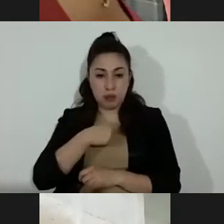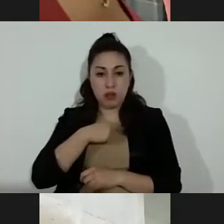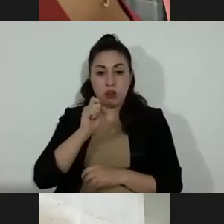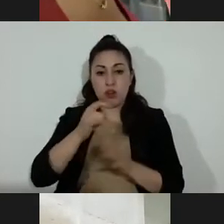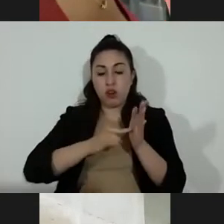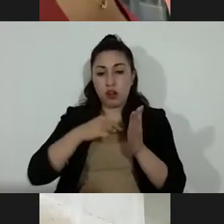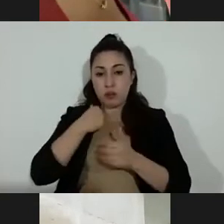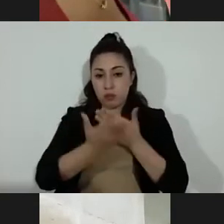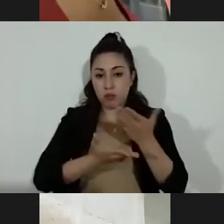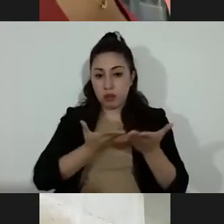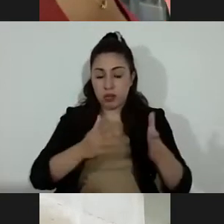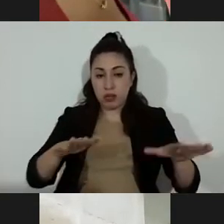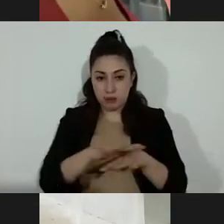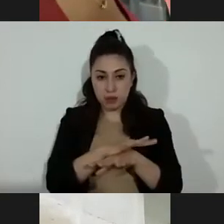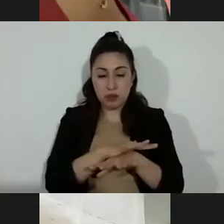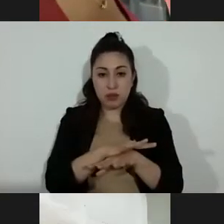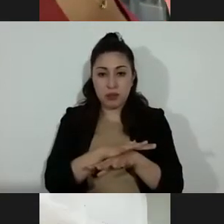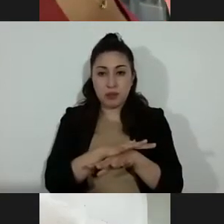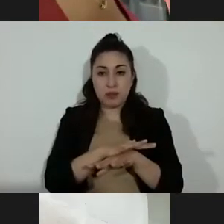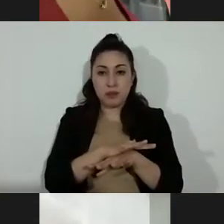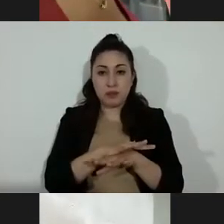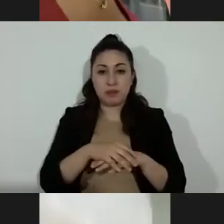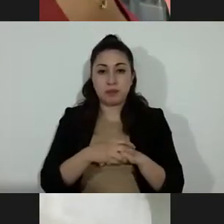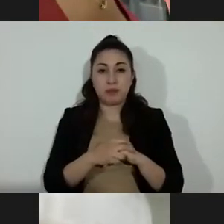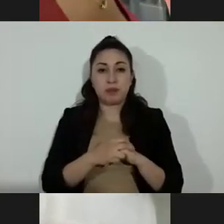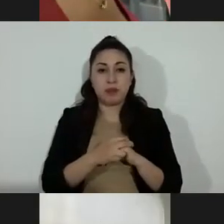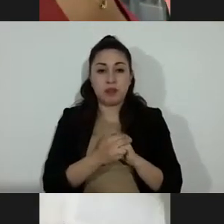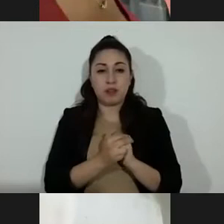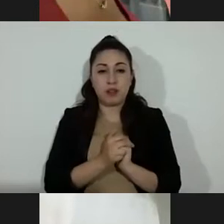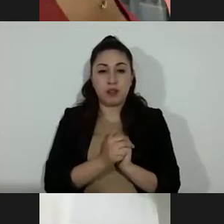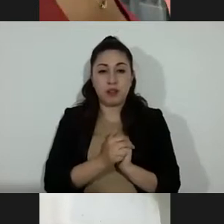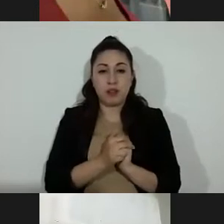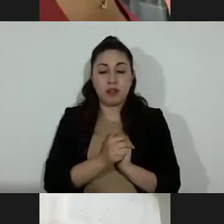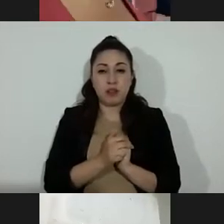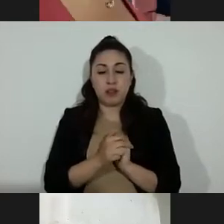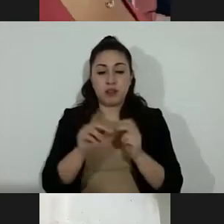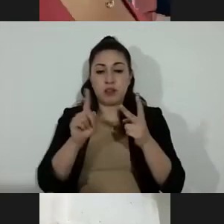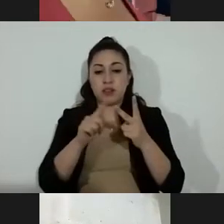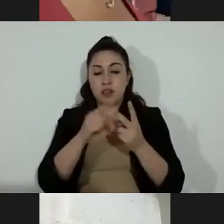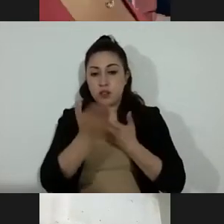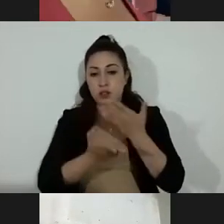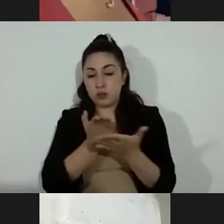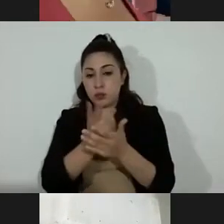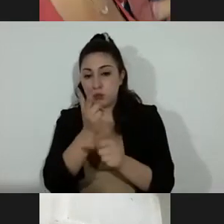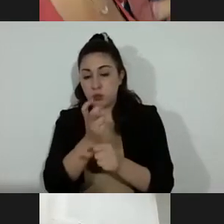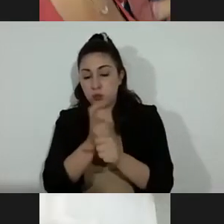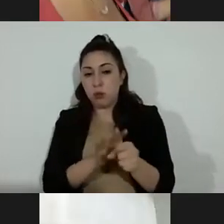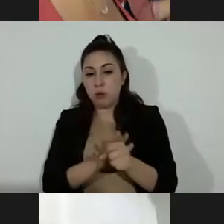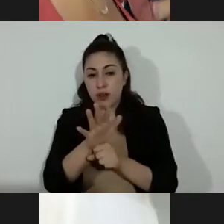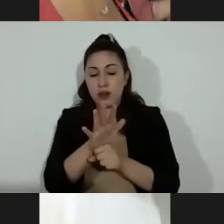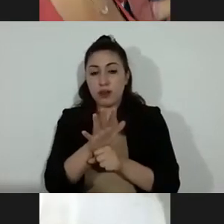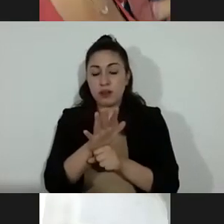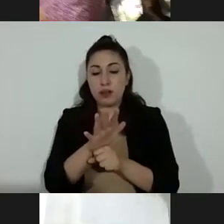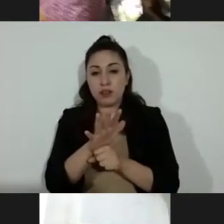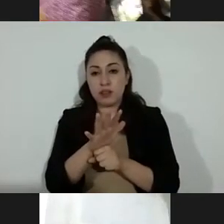estamos proponiendo. Sería una primera propuesta. La segunda sería el acuerdo